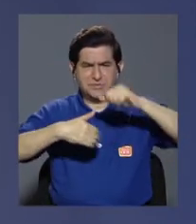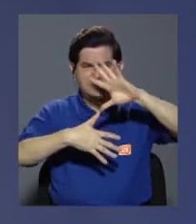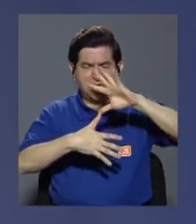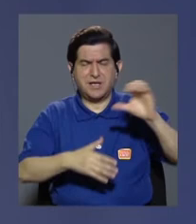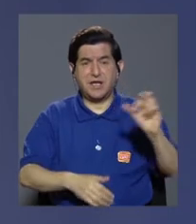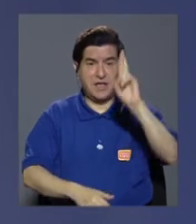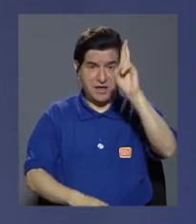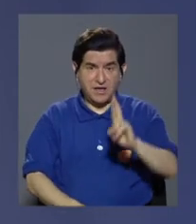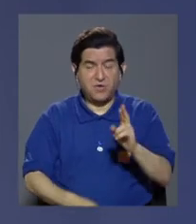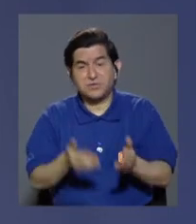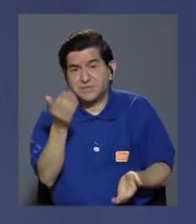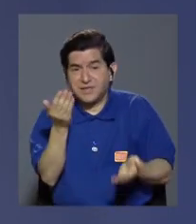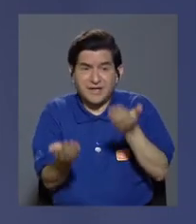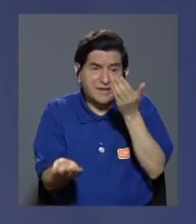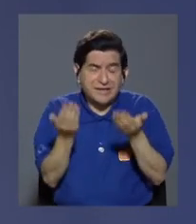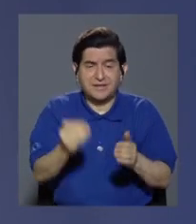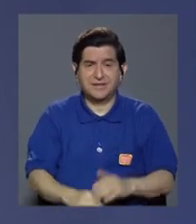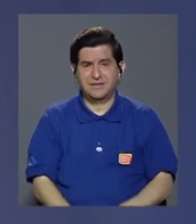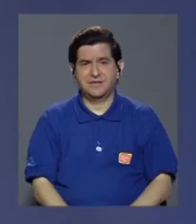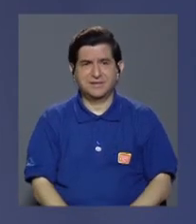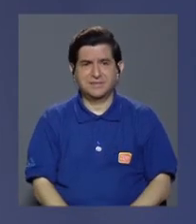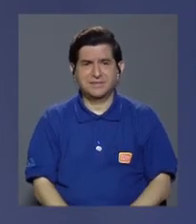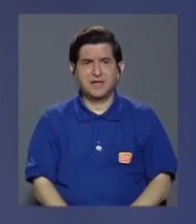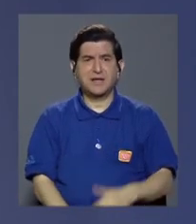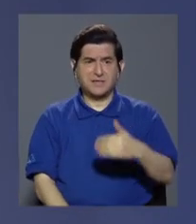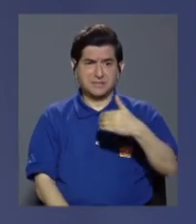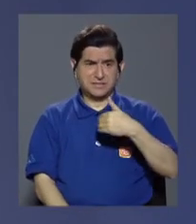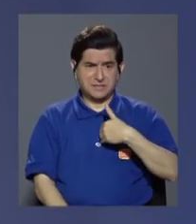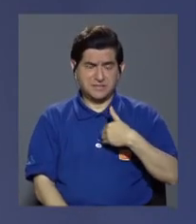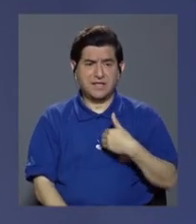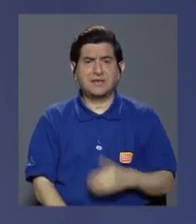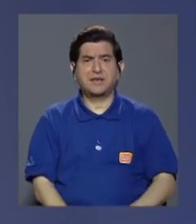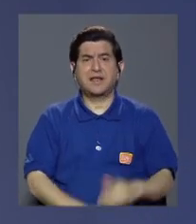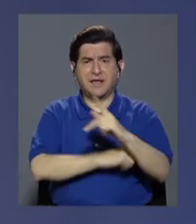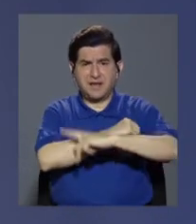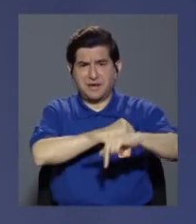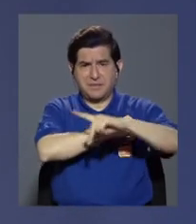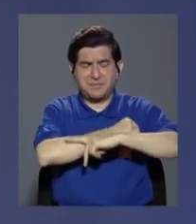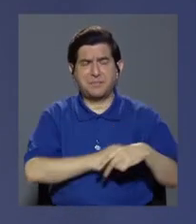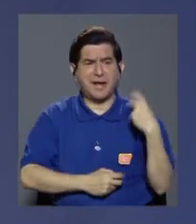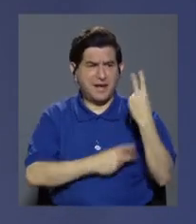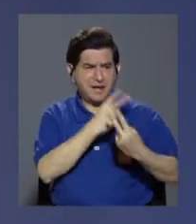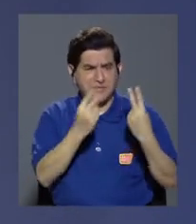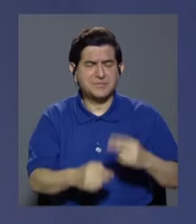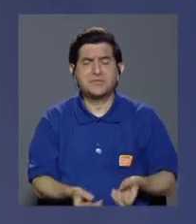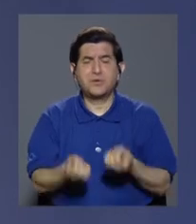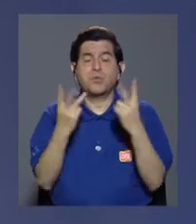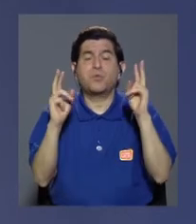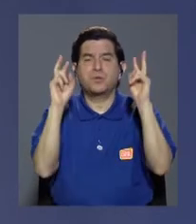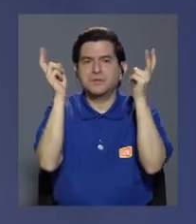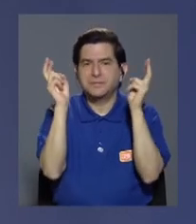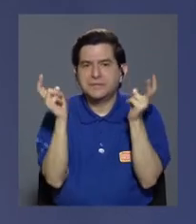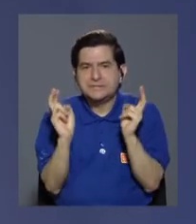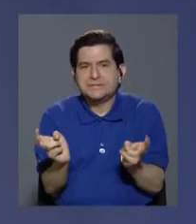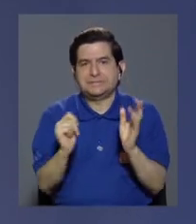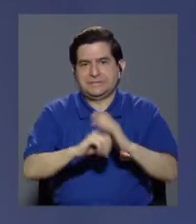rica ha ocupado por ser nuestro país vecino muchos titulares